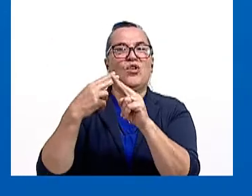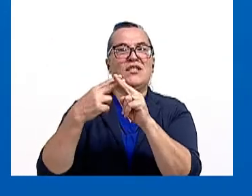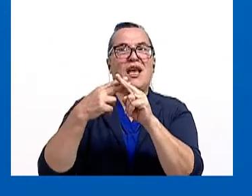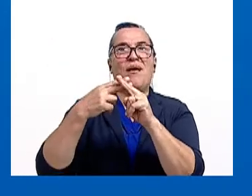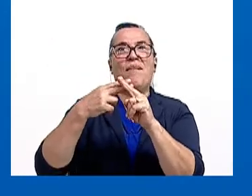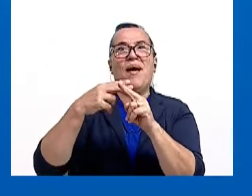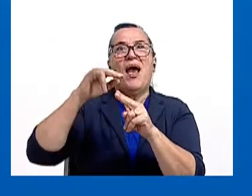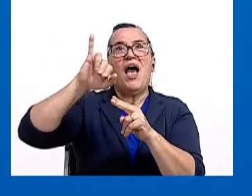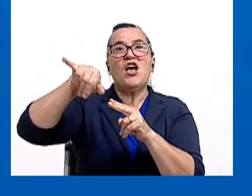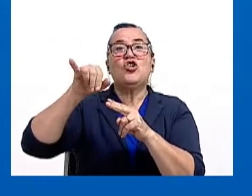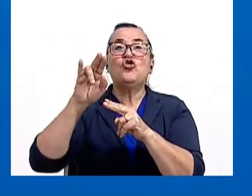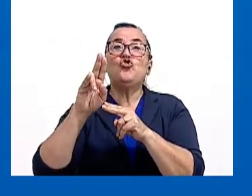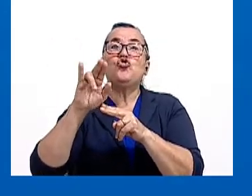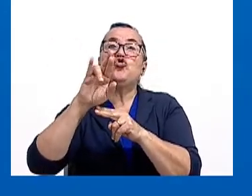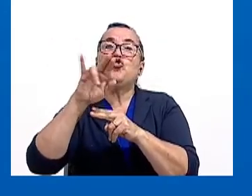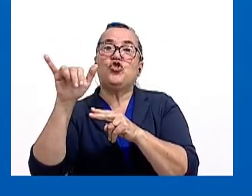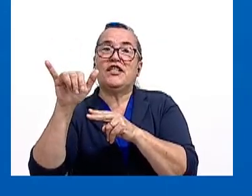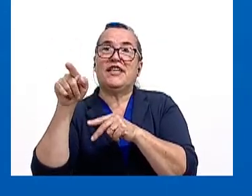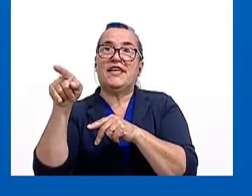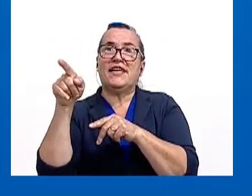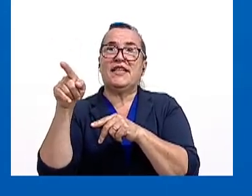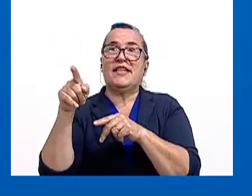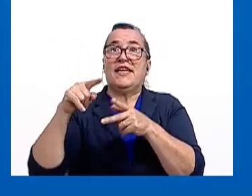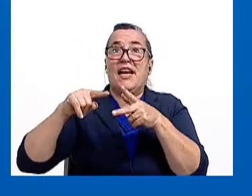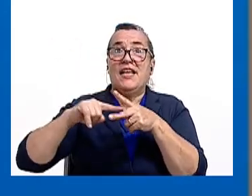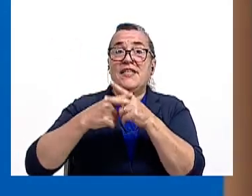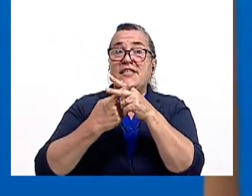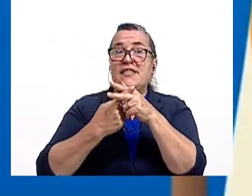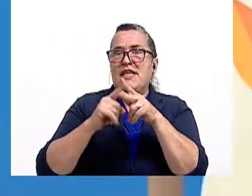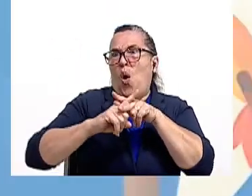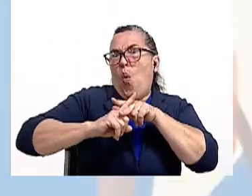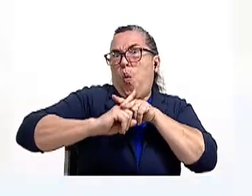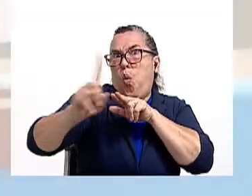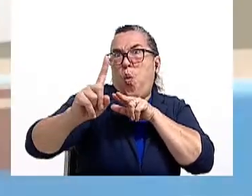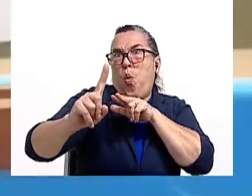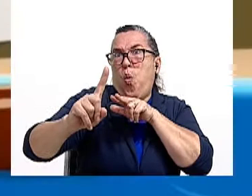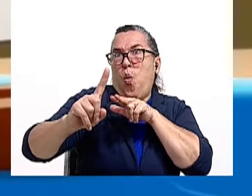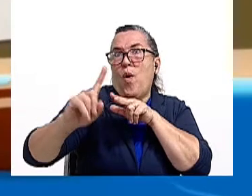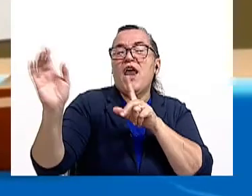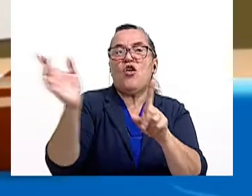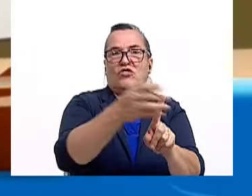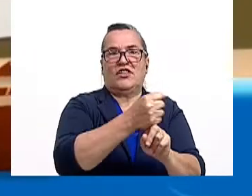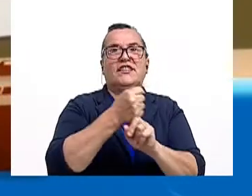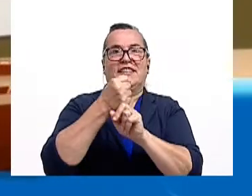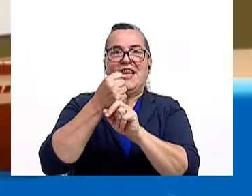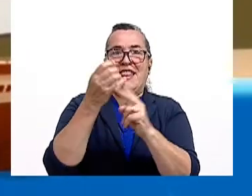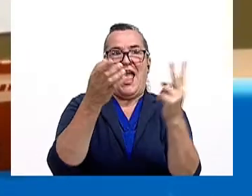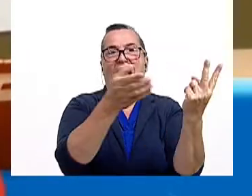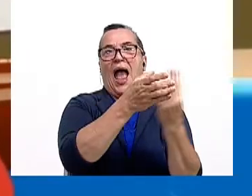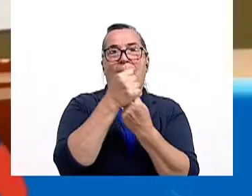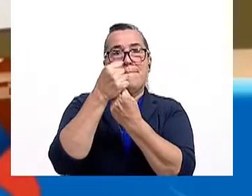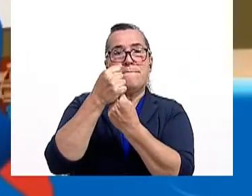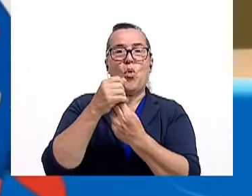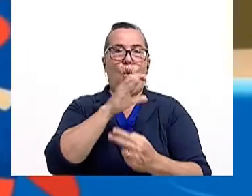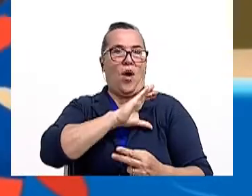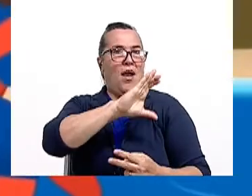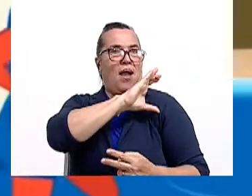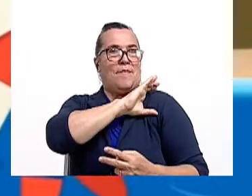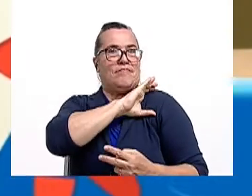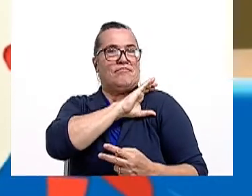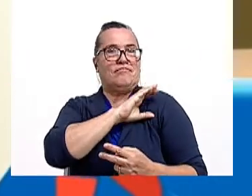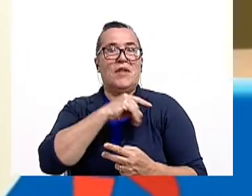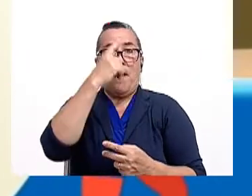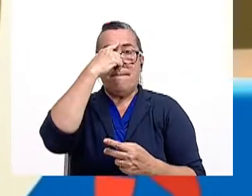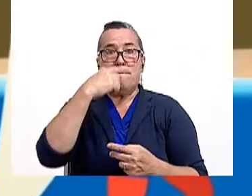Yuri. Toma la iniciativa, huyen y son rescatados por un capitán